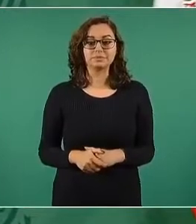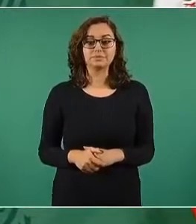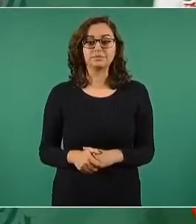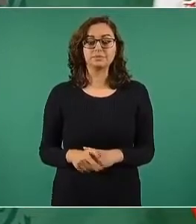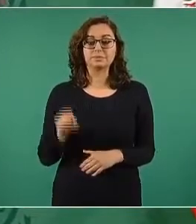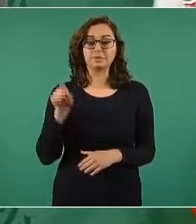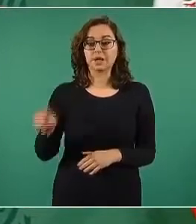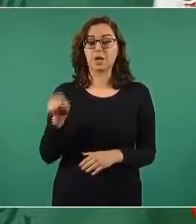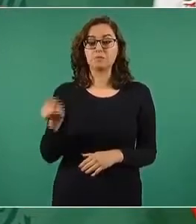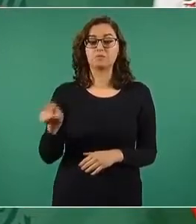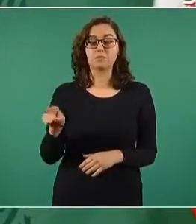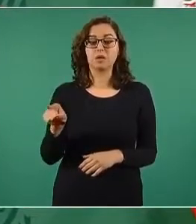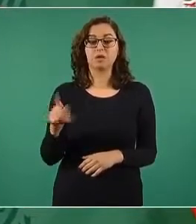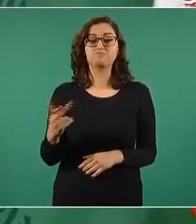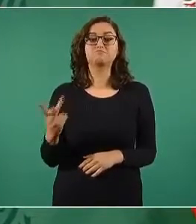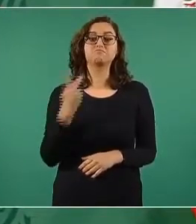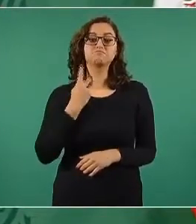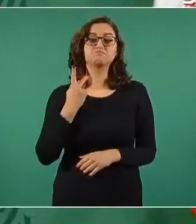pues un político